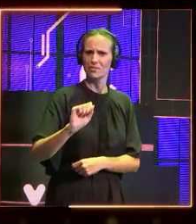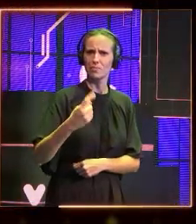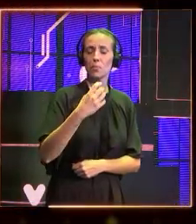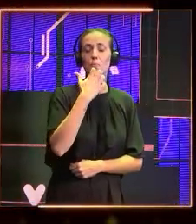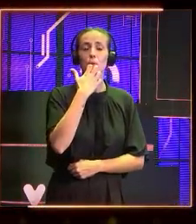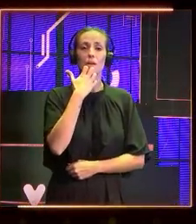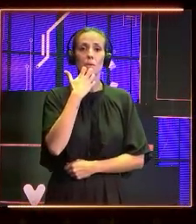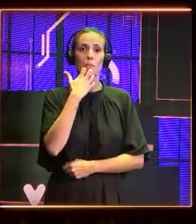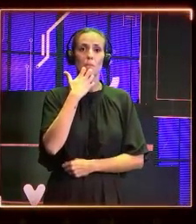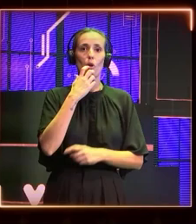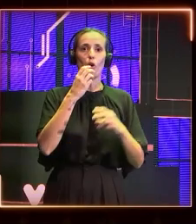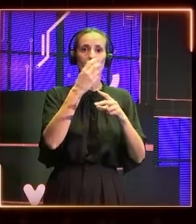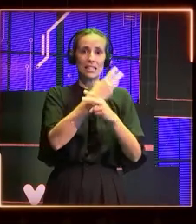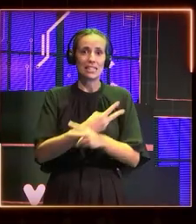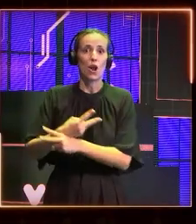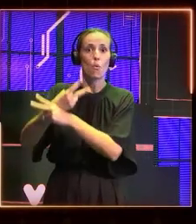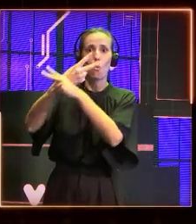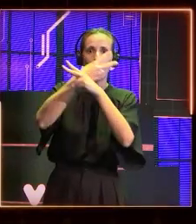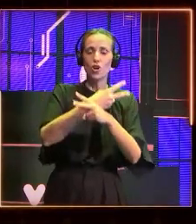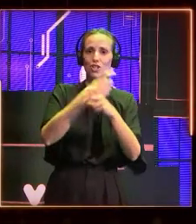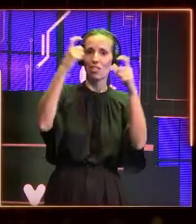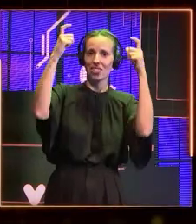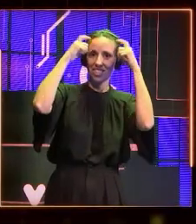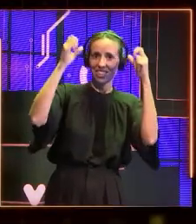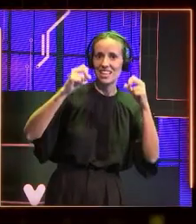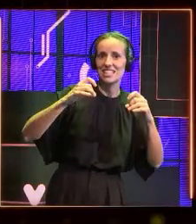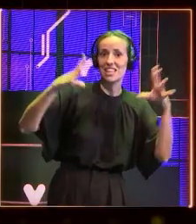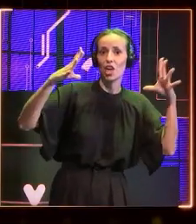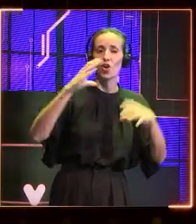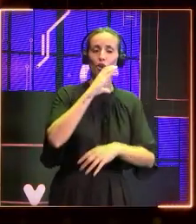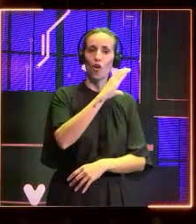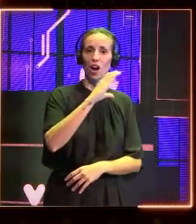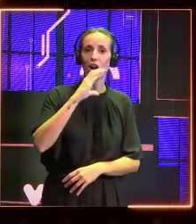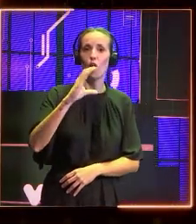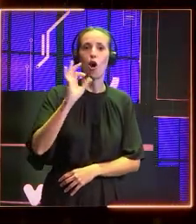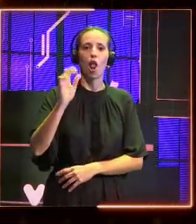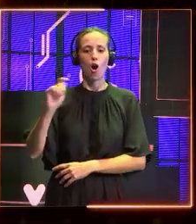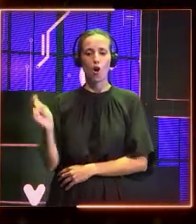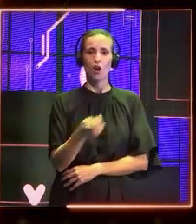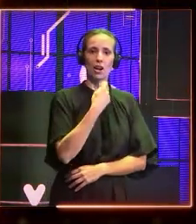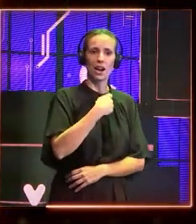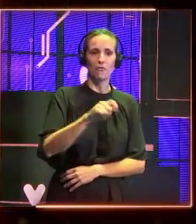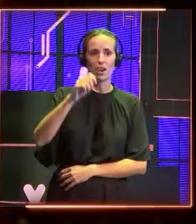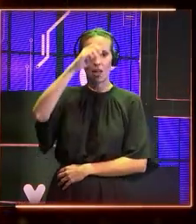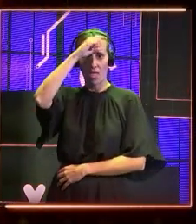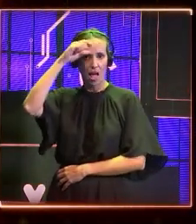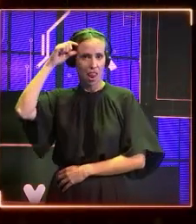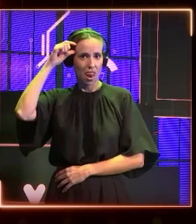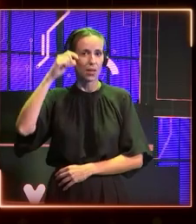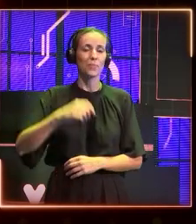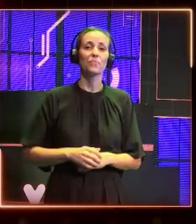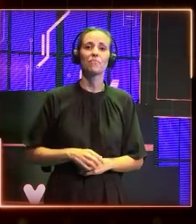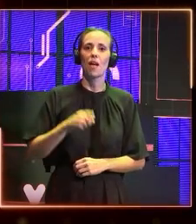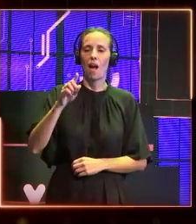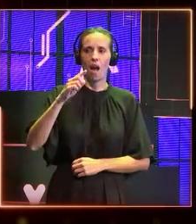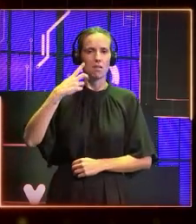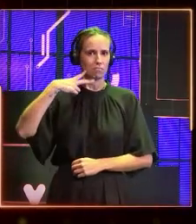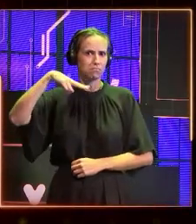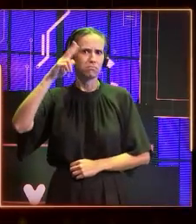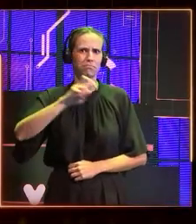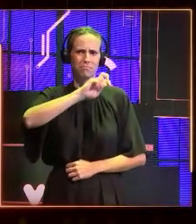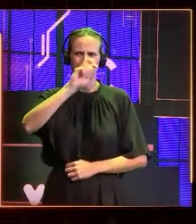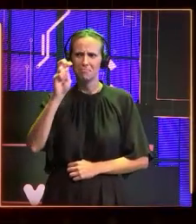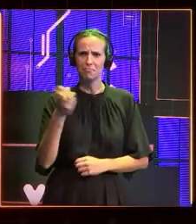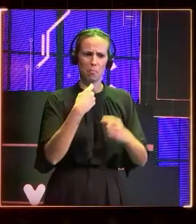ejemplo de Star Wars de Disney de coca-cola o de Rafa Nadal ha recibido múltiples reconocimientos se le ha